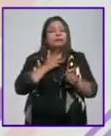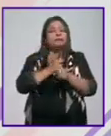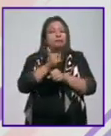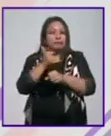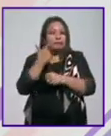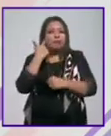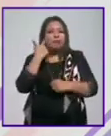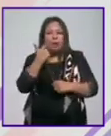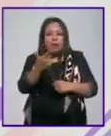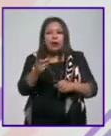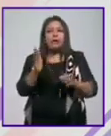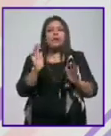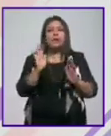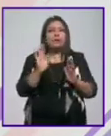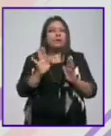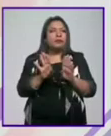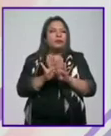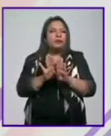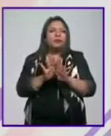encontrado